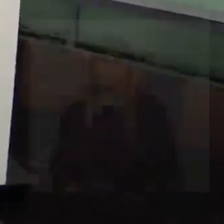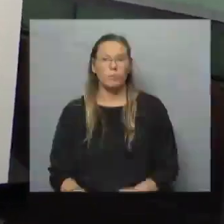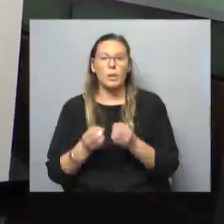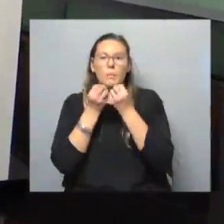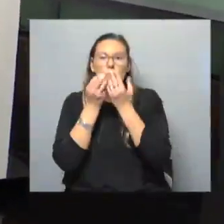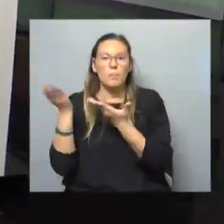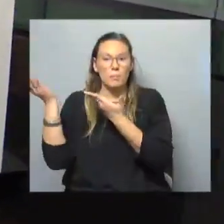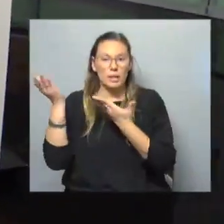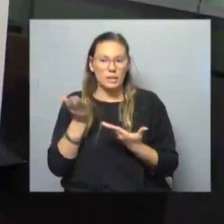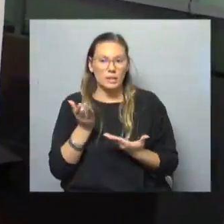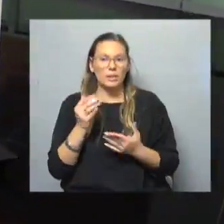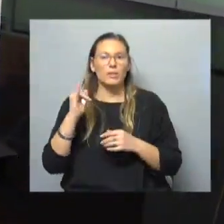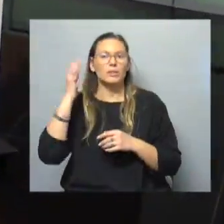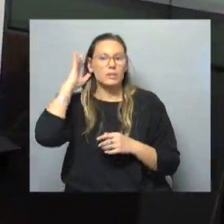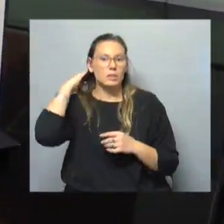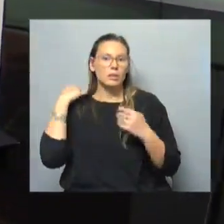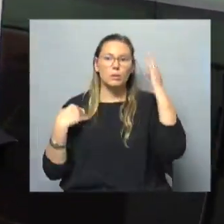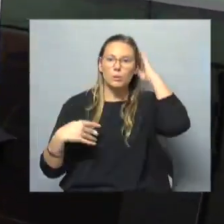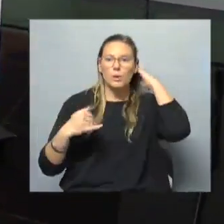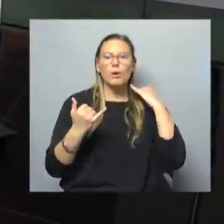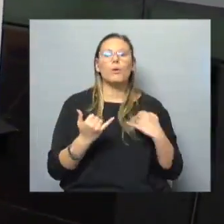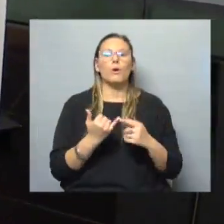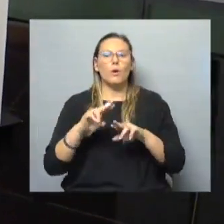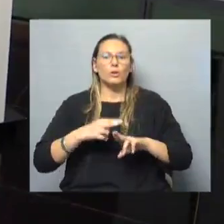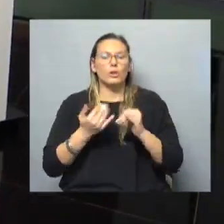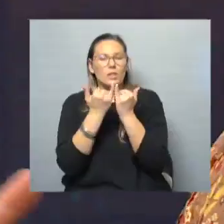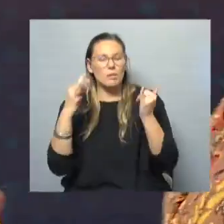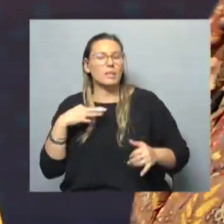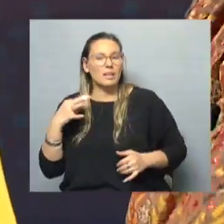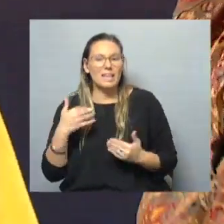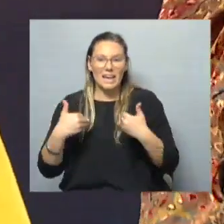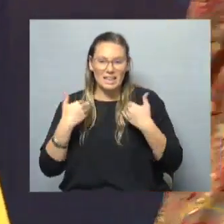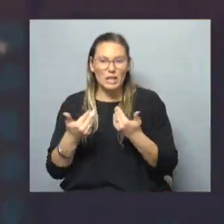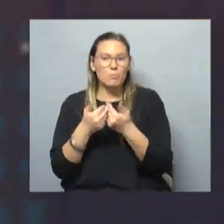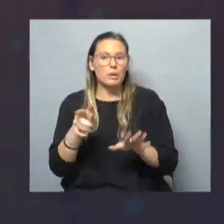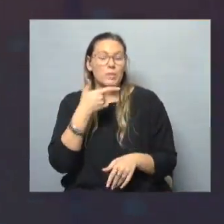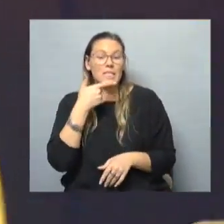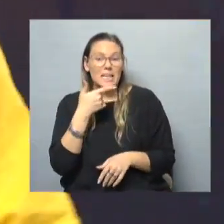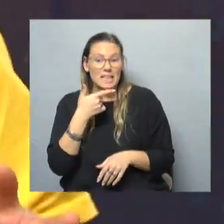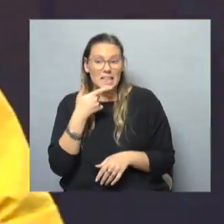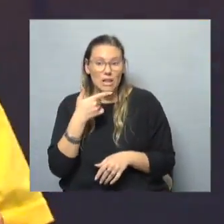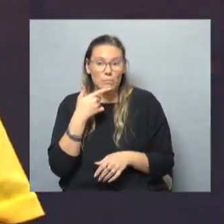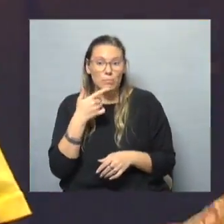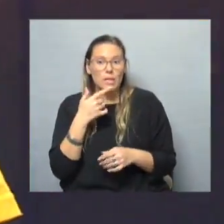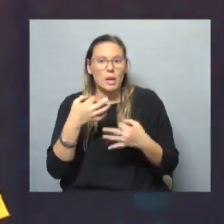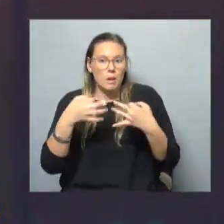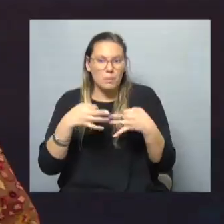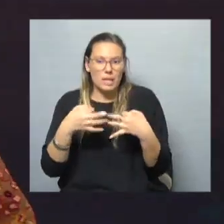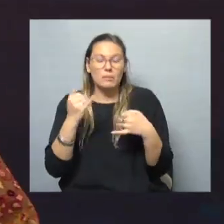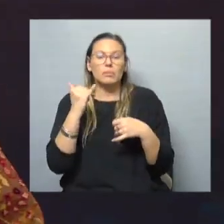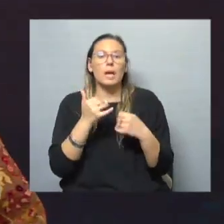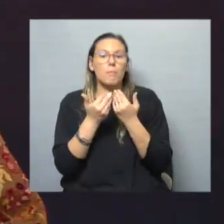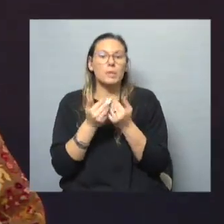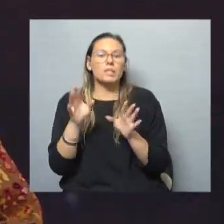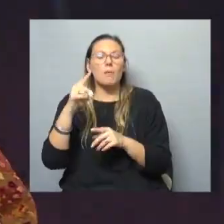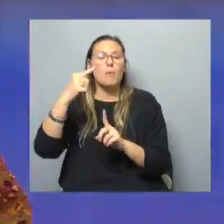Bienvenidas y bienvenidos, claro que sí, hoy un día más para estar vivo, qué alegría, y arrancamos septiembre con todo, ¿podés creer? Con todo, arrancamos el mes